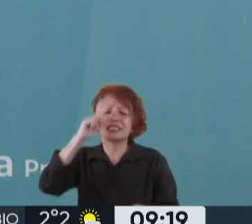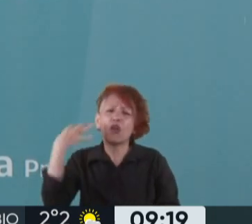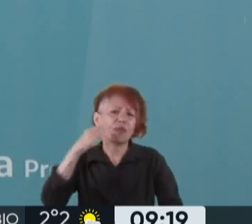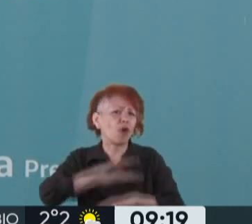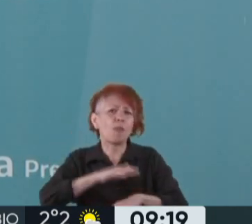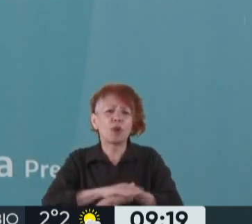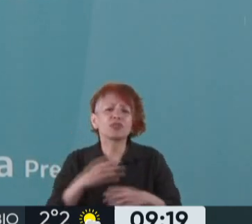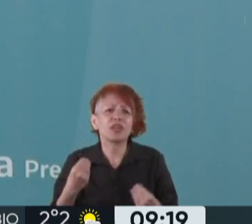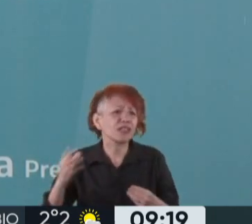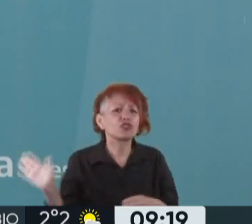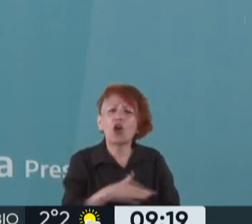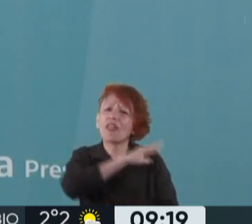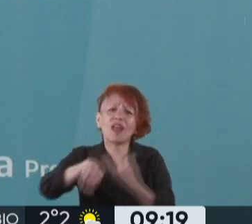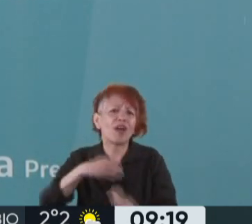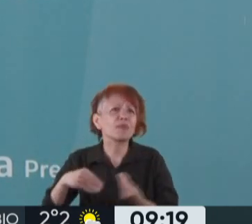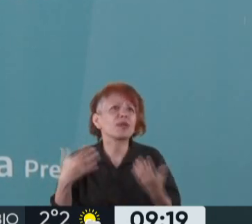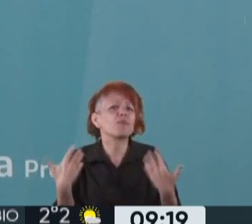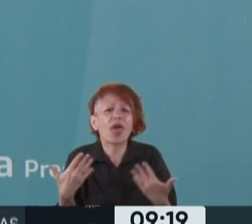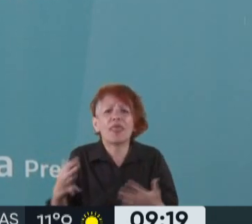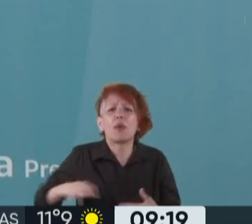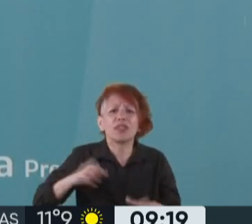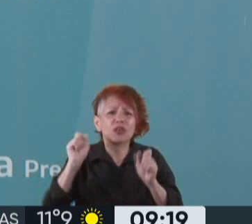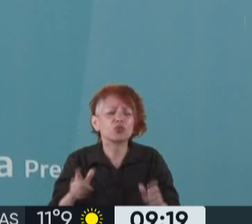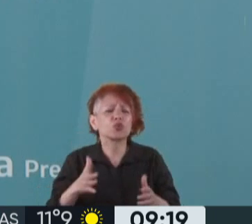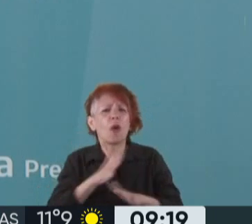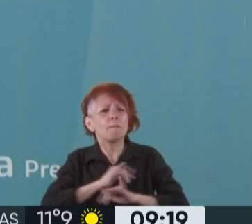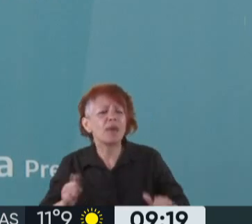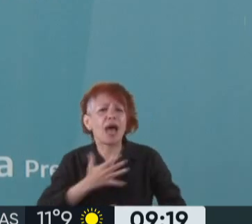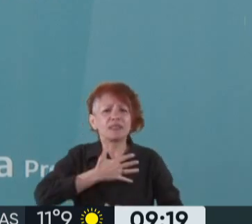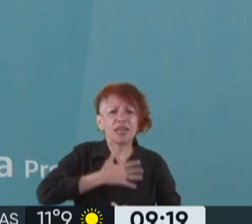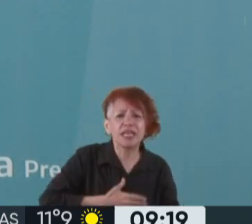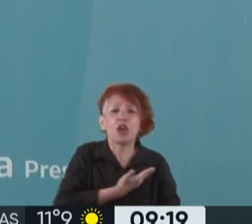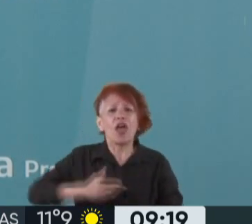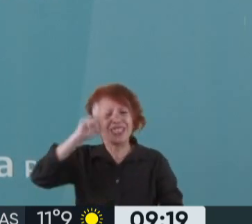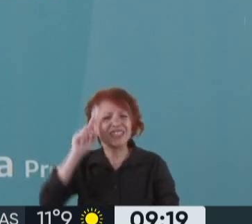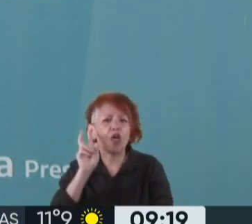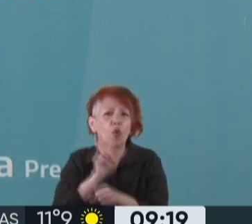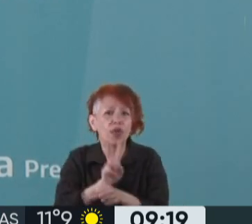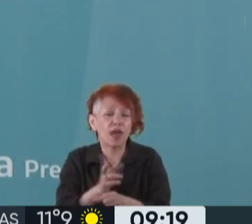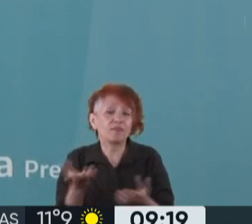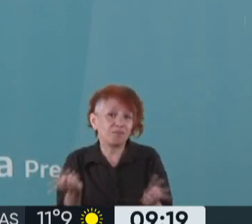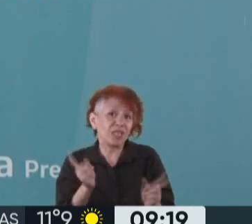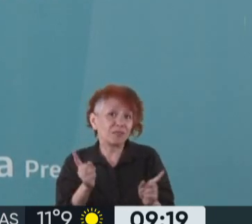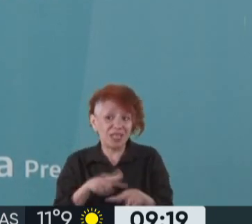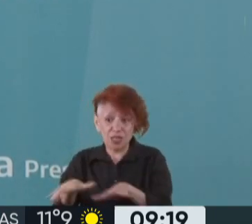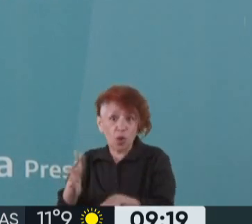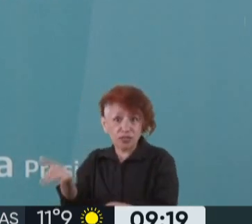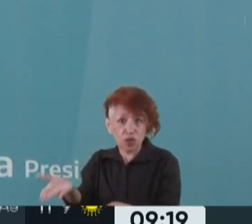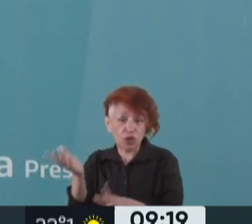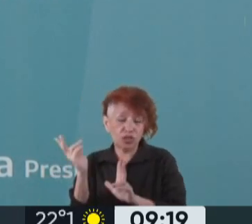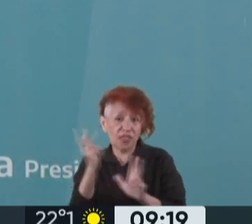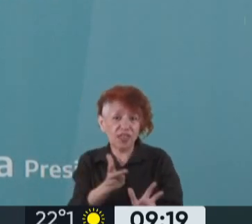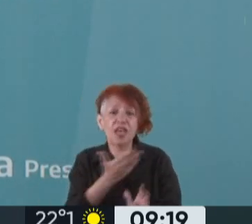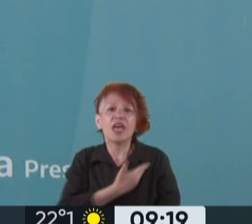familias puedan vivir su vida en paz y sintiéndose cuidadas por el Estado, y mucho más en situaciones como esta que le acabo de mencionar, que no sea el